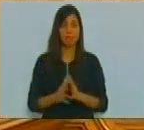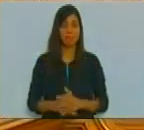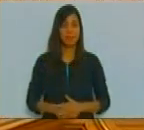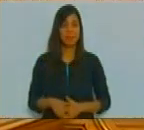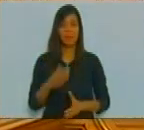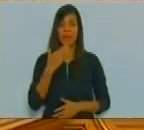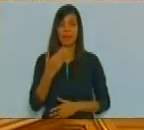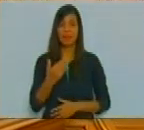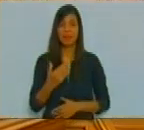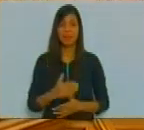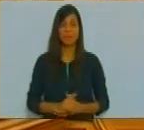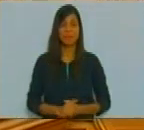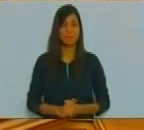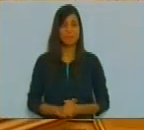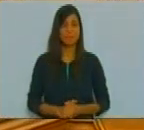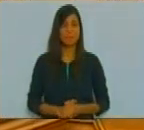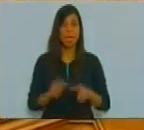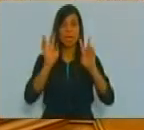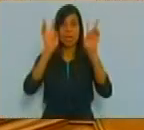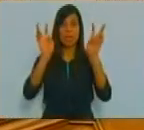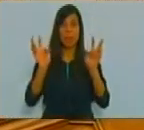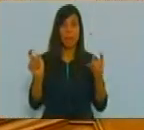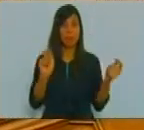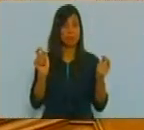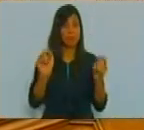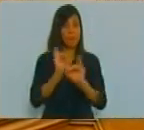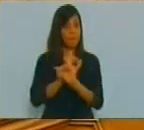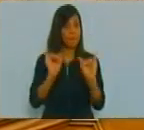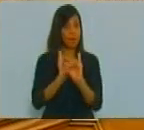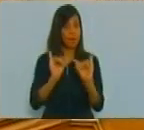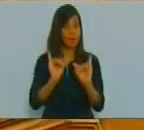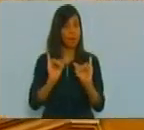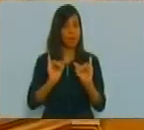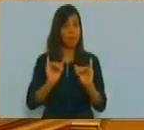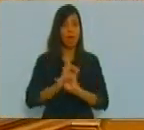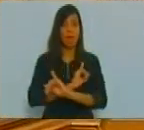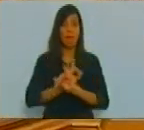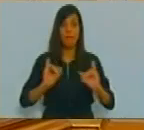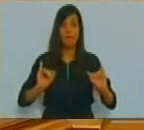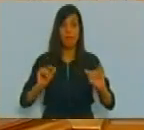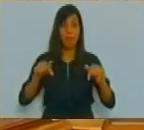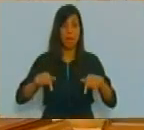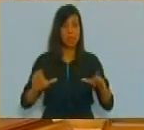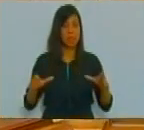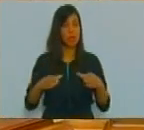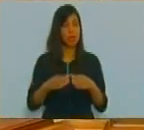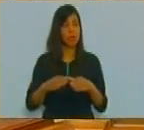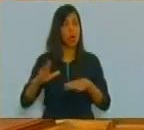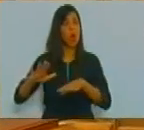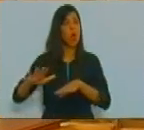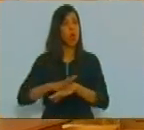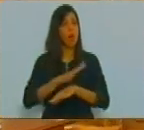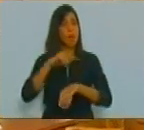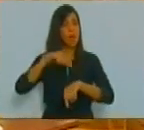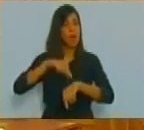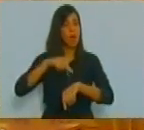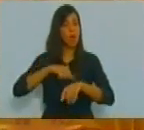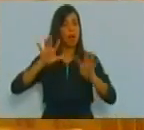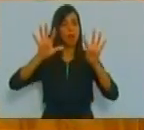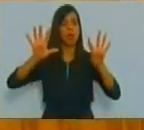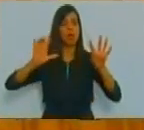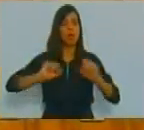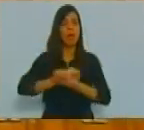bueno agotada la materia se levanta esta sesión y se convoca para el jueves a las 9 de la